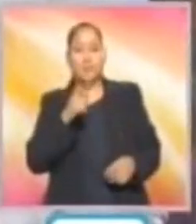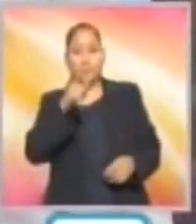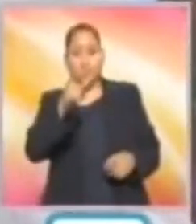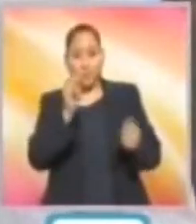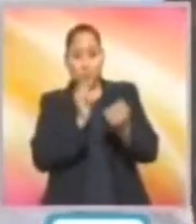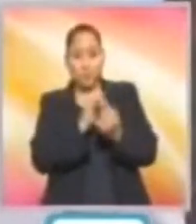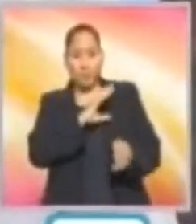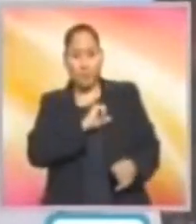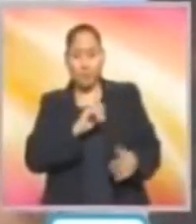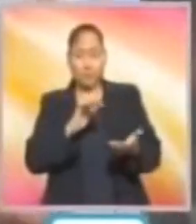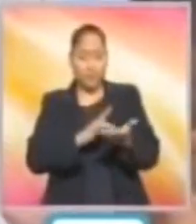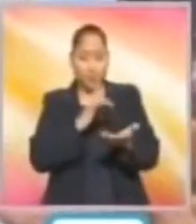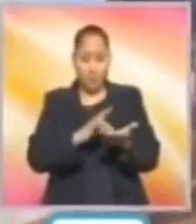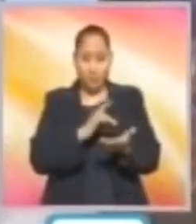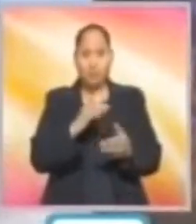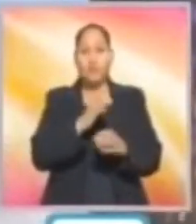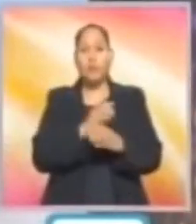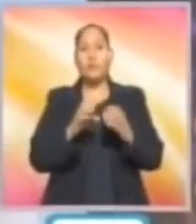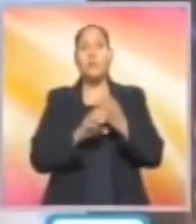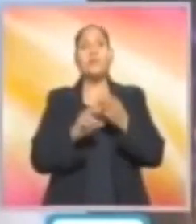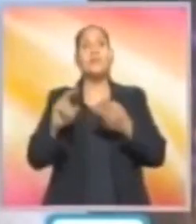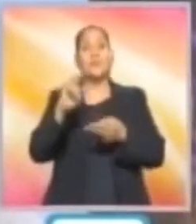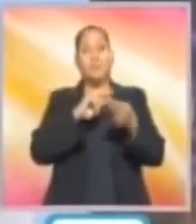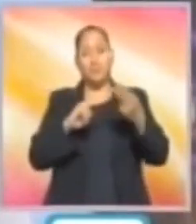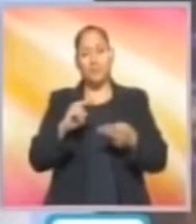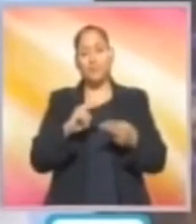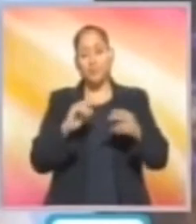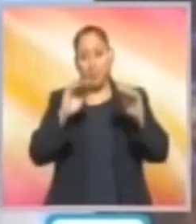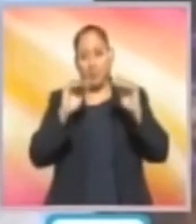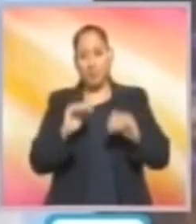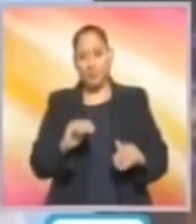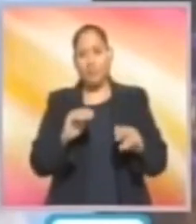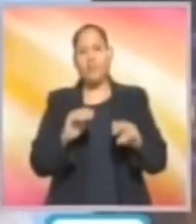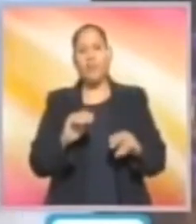fan de la tecnología y de las cosas espaciales, y usted nos va a platicar algo que combine un poquito de las dos cosas.